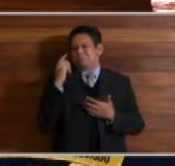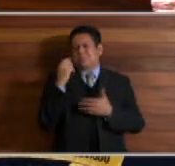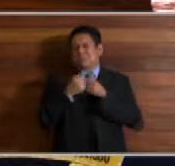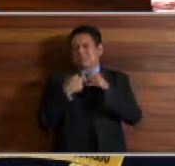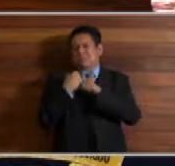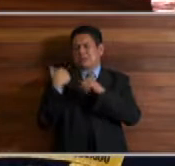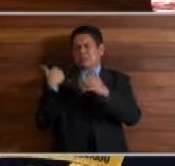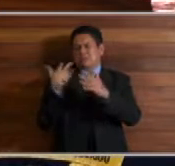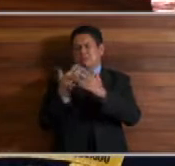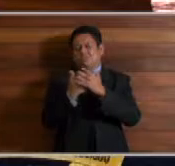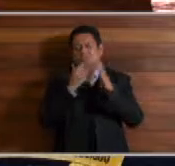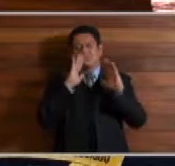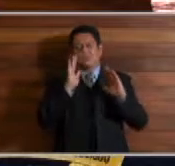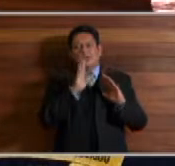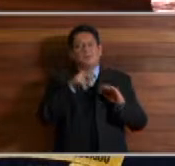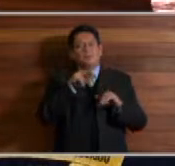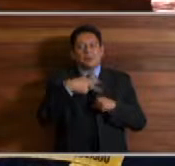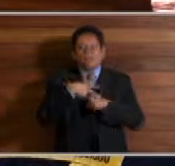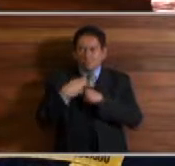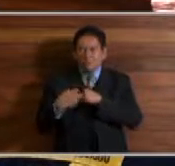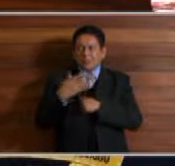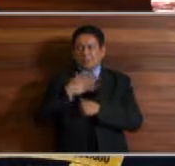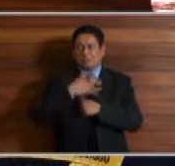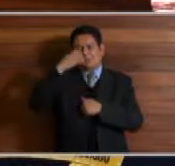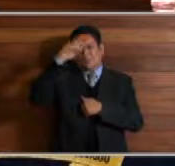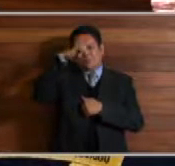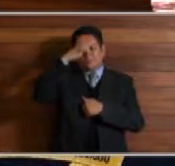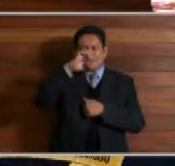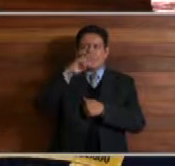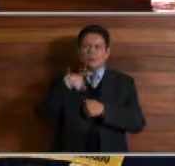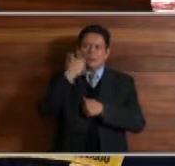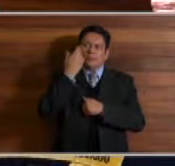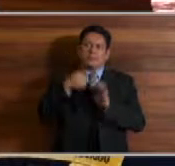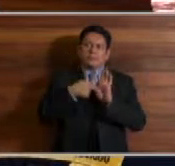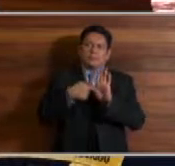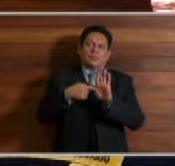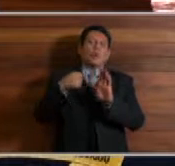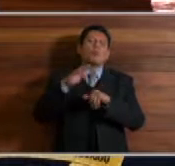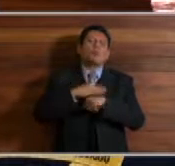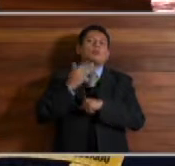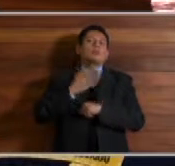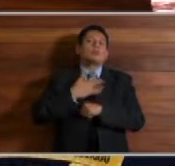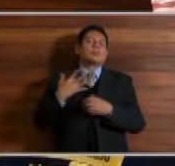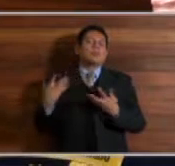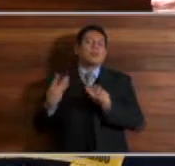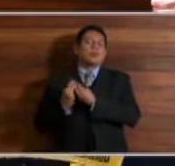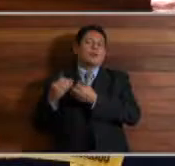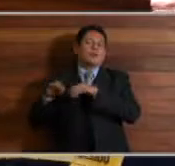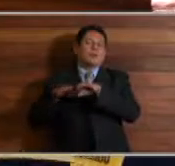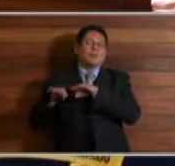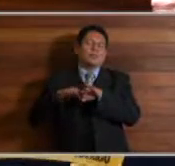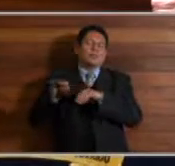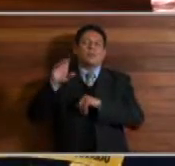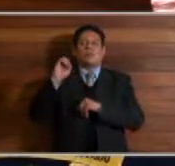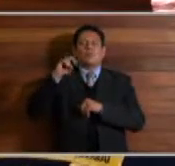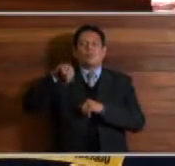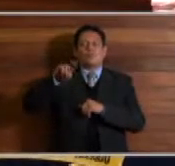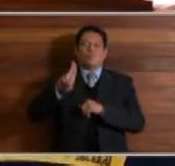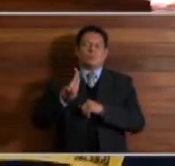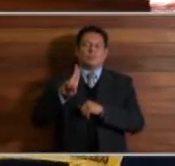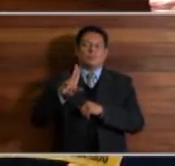propia experiencia, básicamente con las Naciones Unidas. Experiencia en